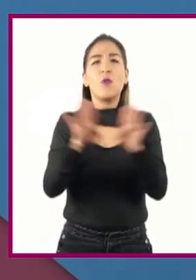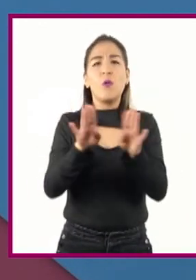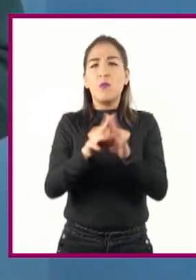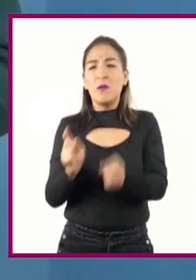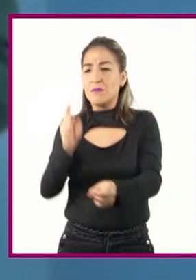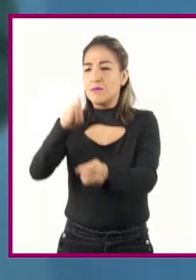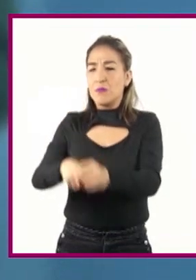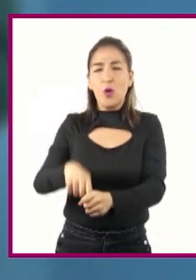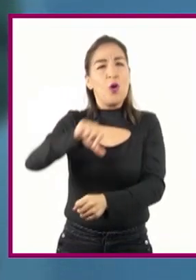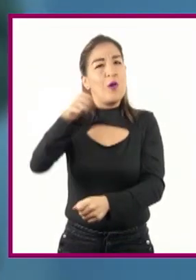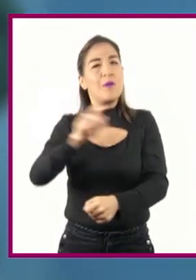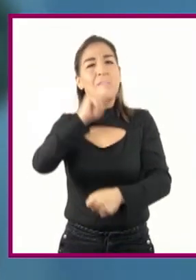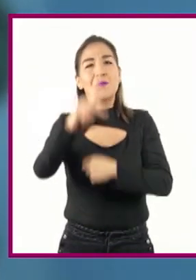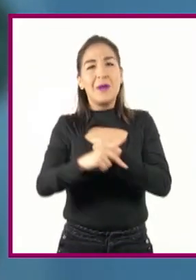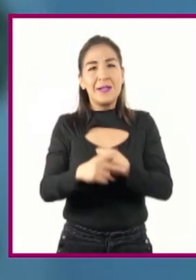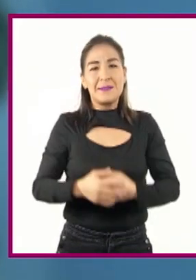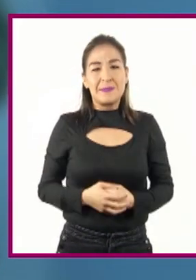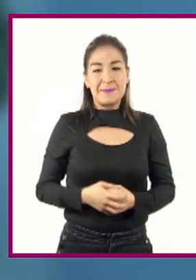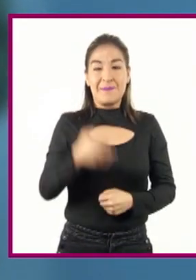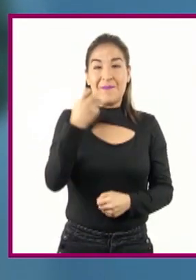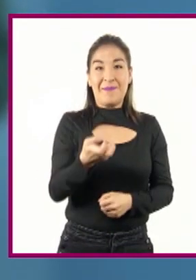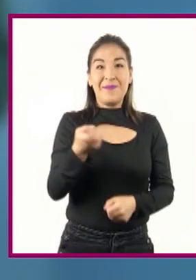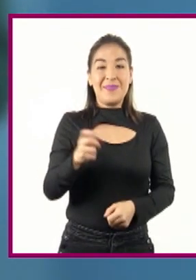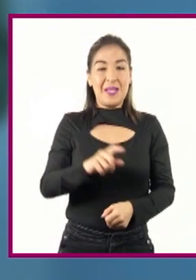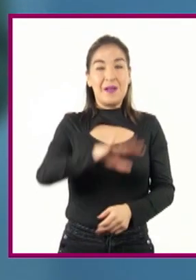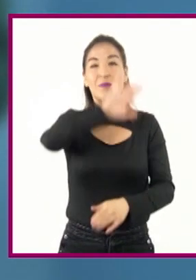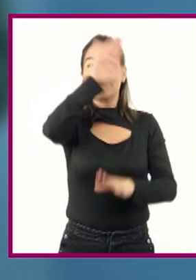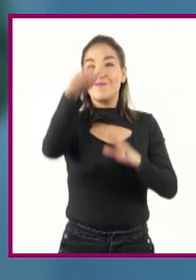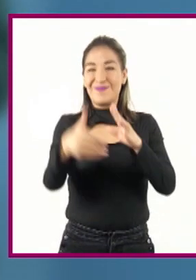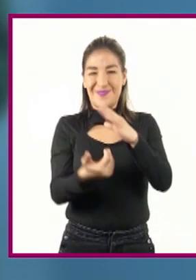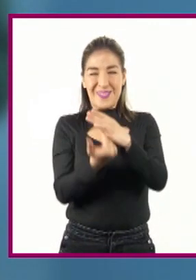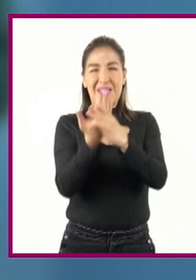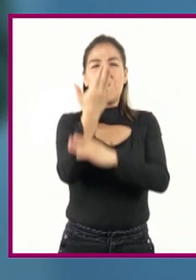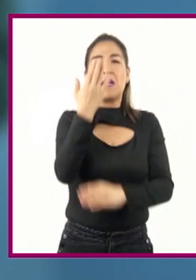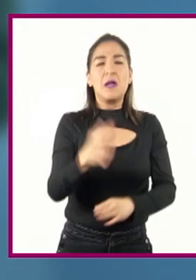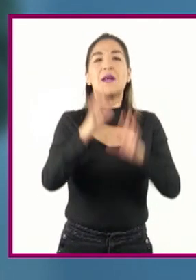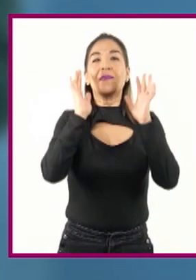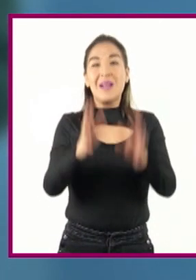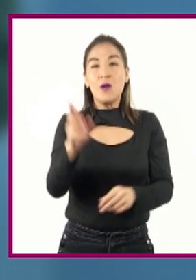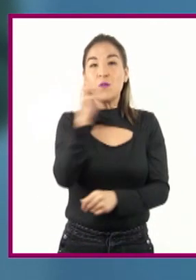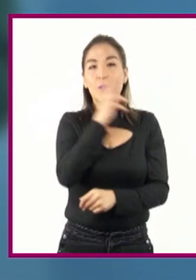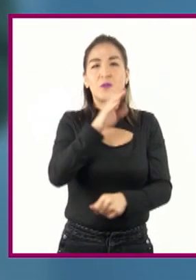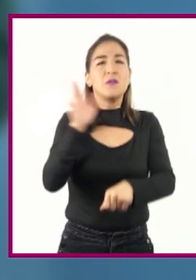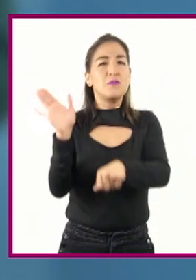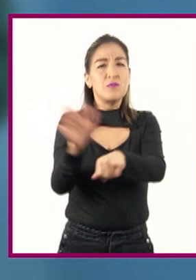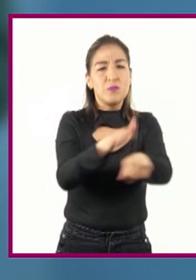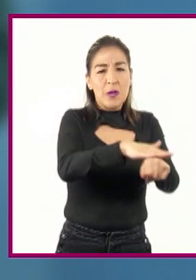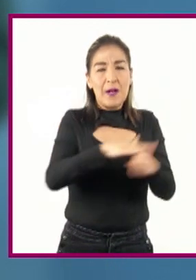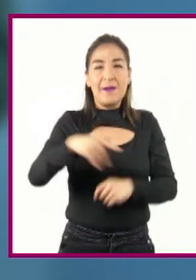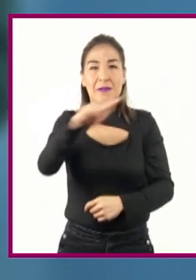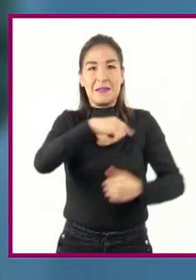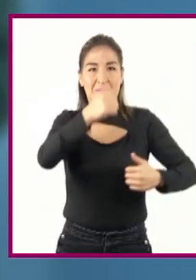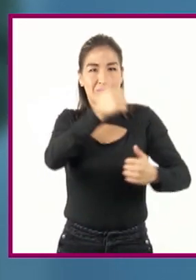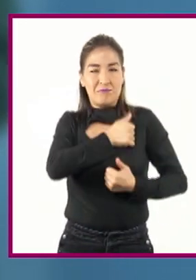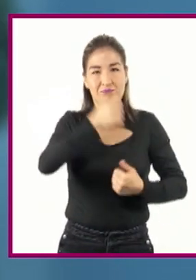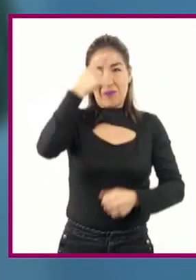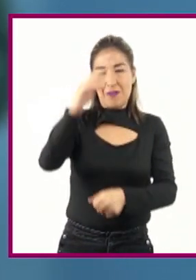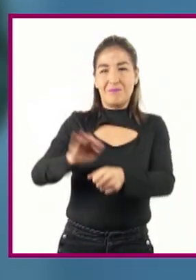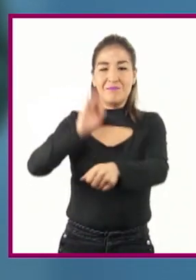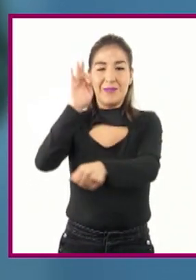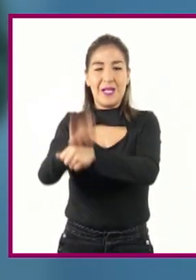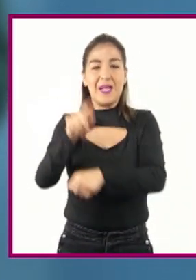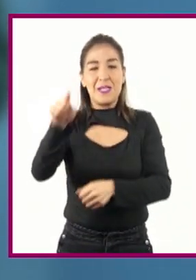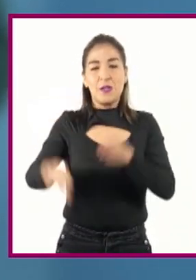países? Al día siguiente, Rusia puso en acción sus tropas en apoyo a Serbia, mientras